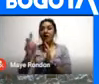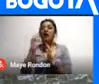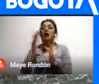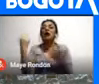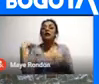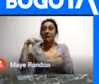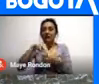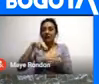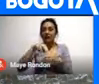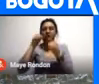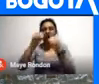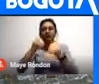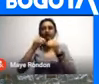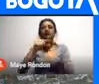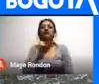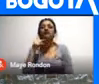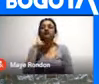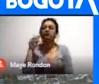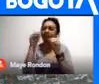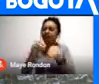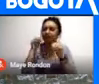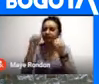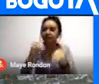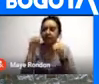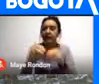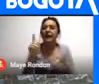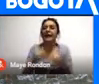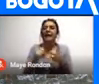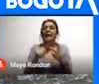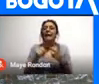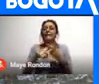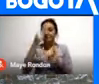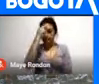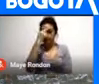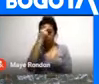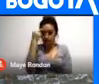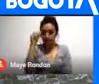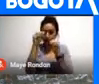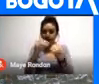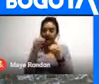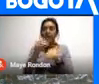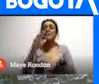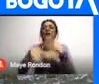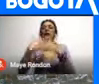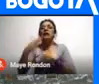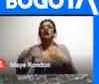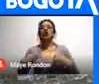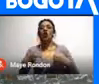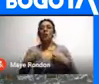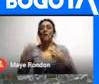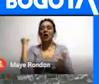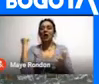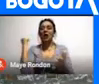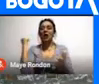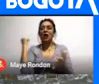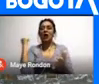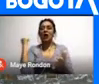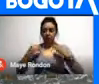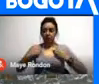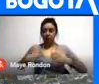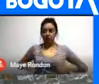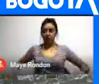evangelizados En 1575 La real audiencia Determinó la ropa Que debían usar Los indígenas Evitando que las mantas